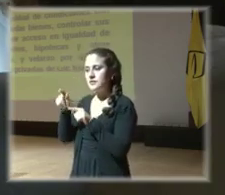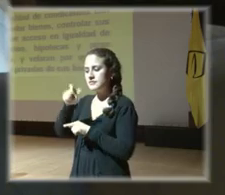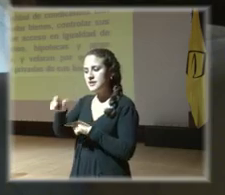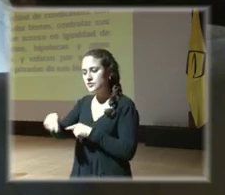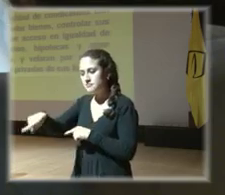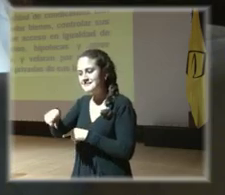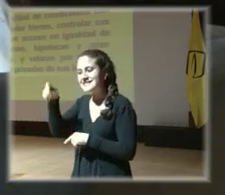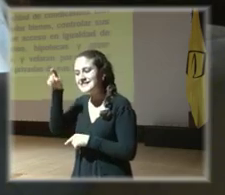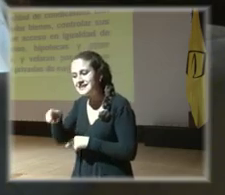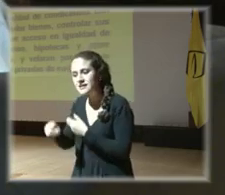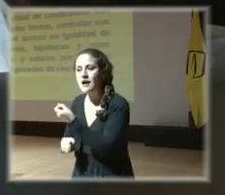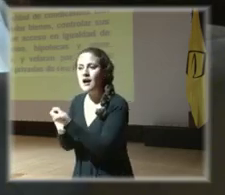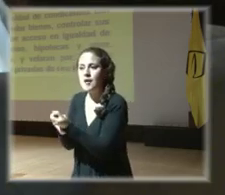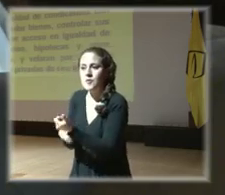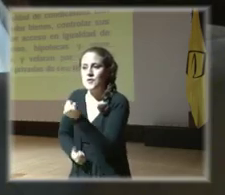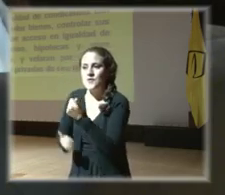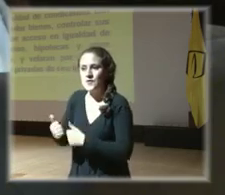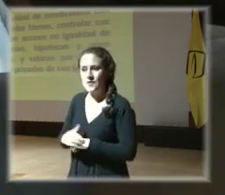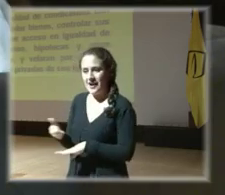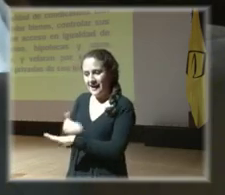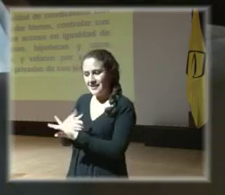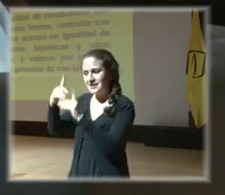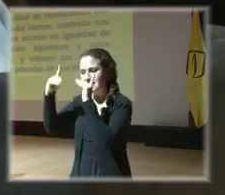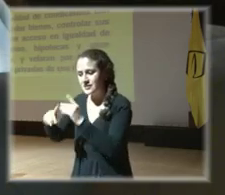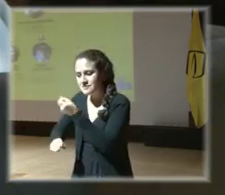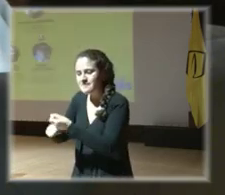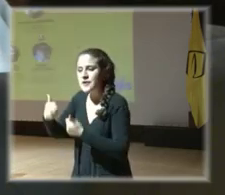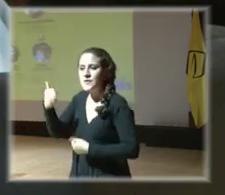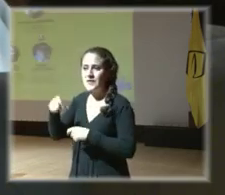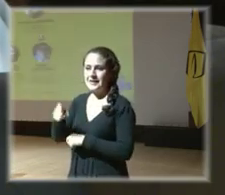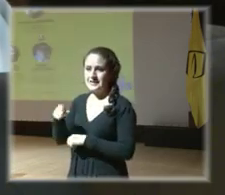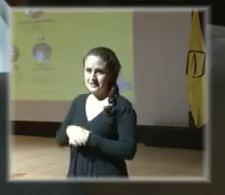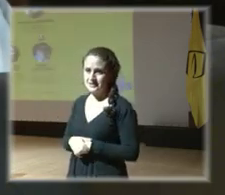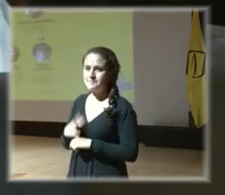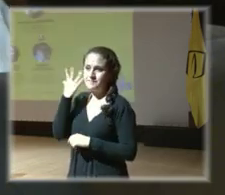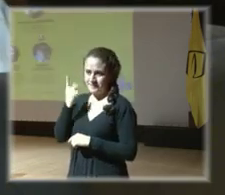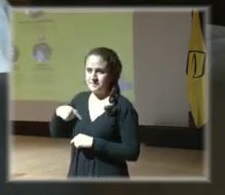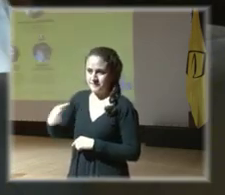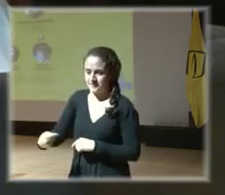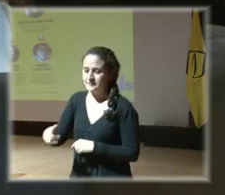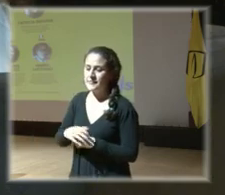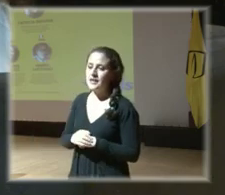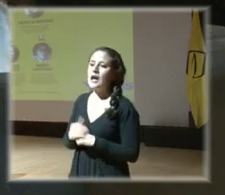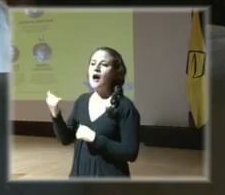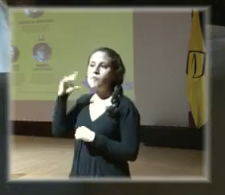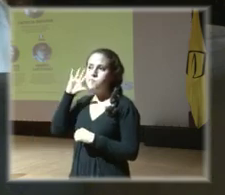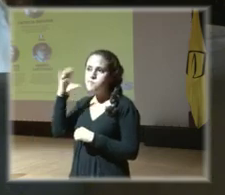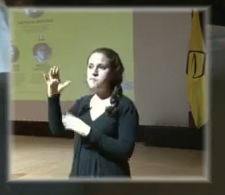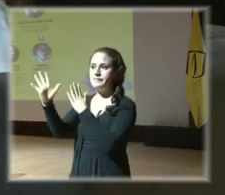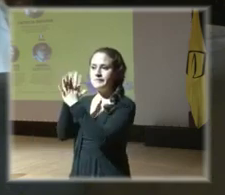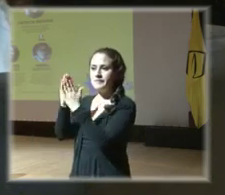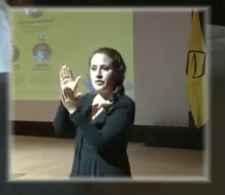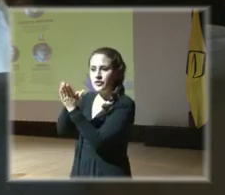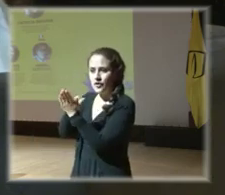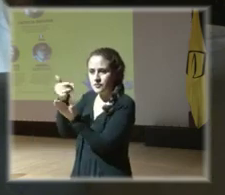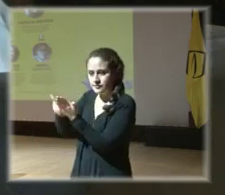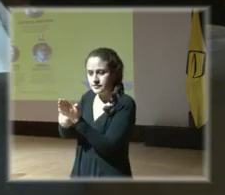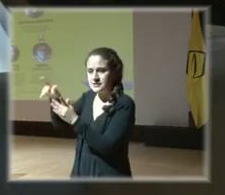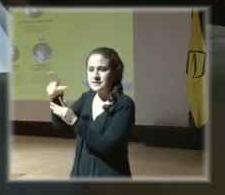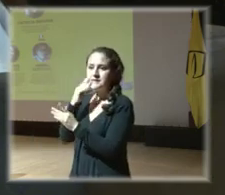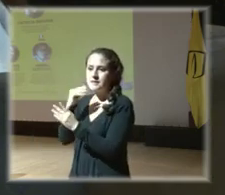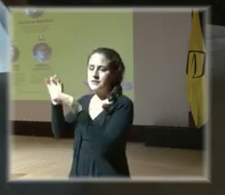personas requieren en su toma de decisiones, digamos, día a día. Entonces están documentando esa experiencia y esperamos que